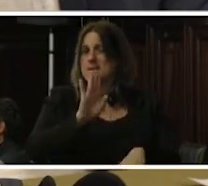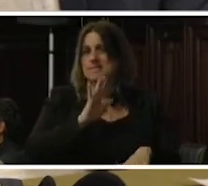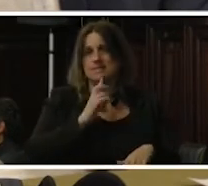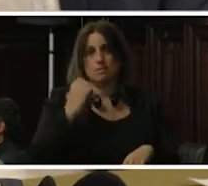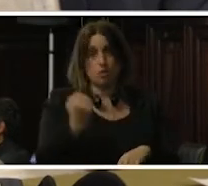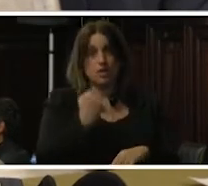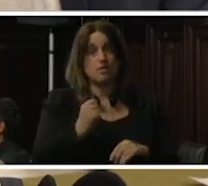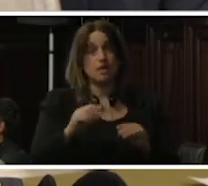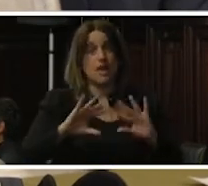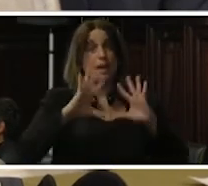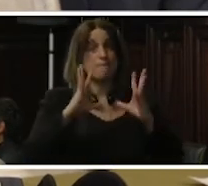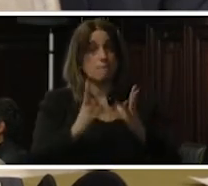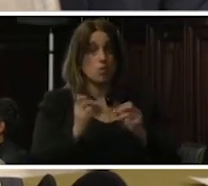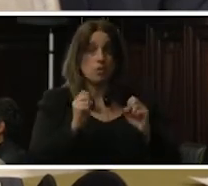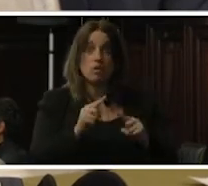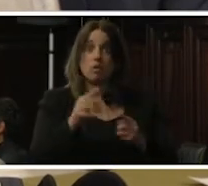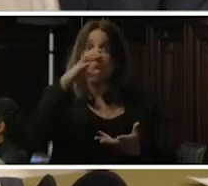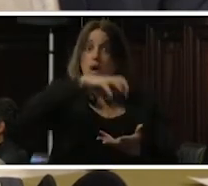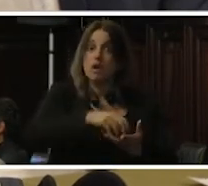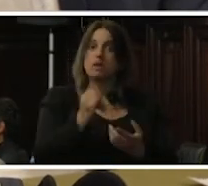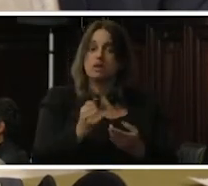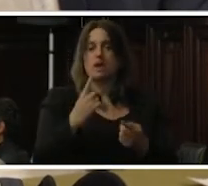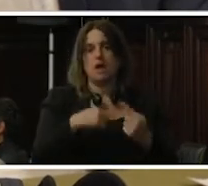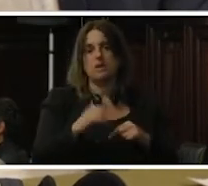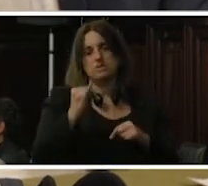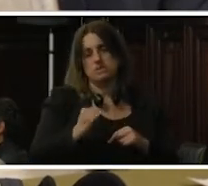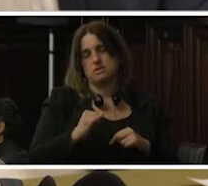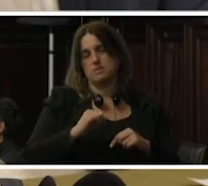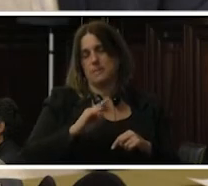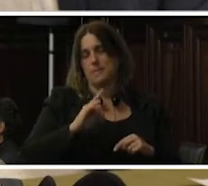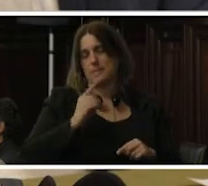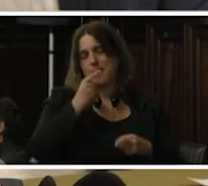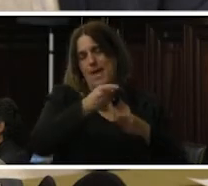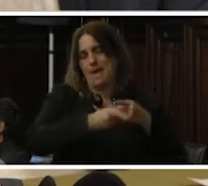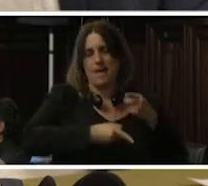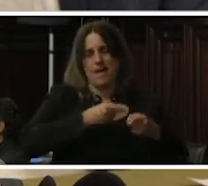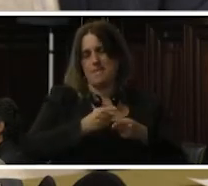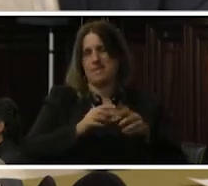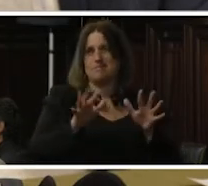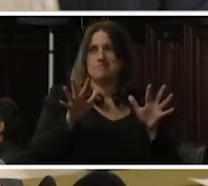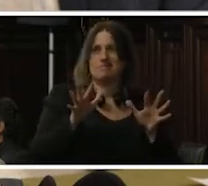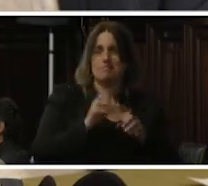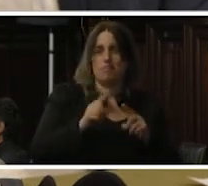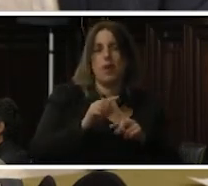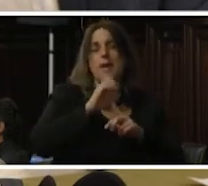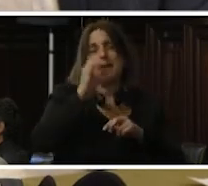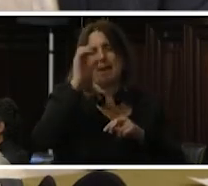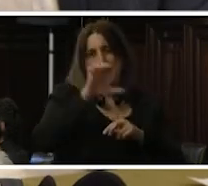el planeta, y existe también una agresión permanente al territorio por las empresas ganaderas.